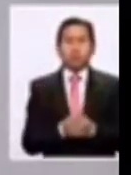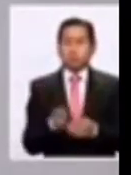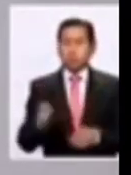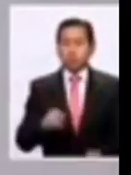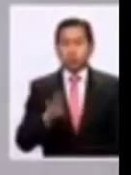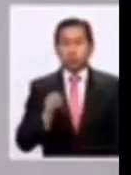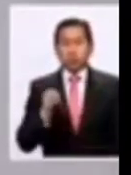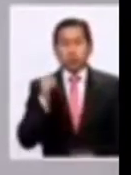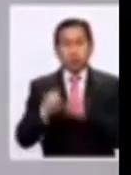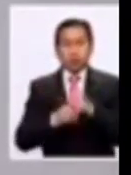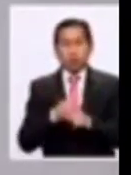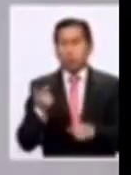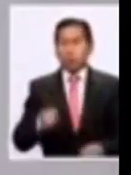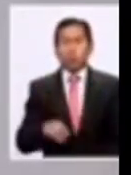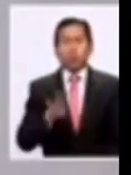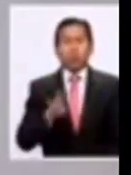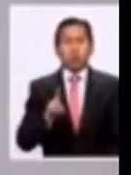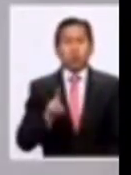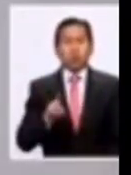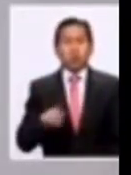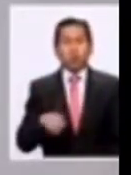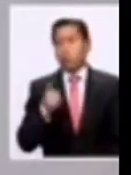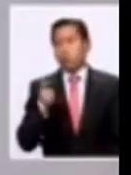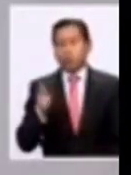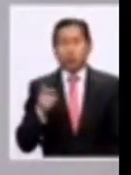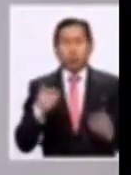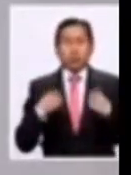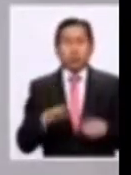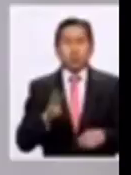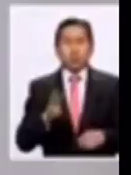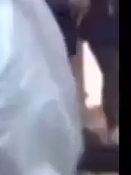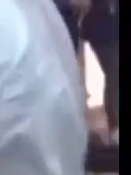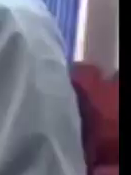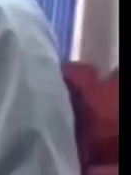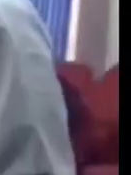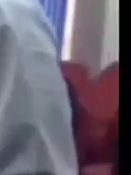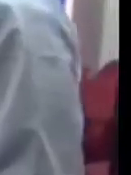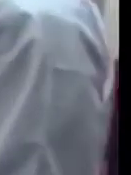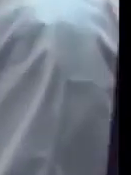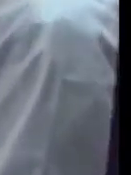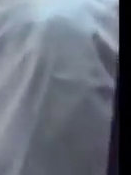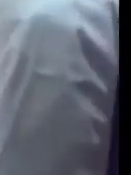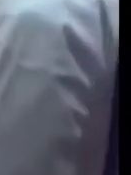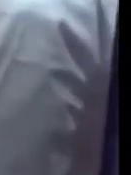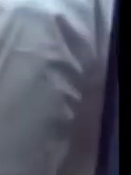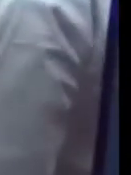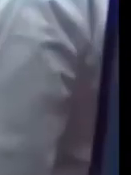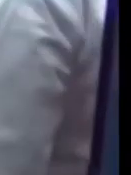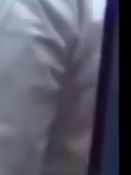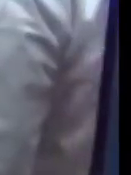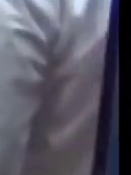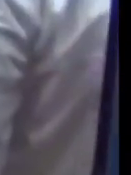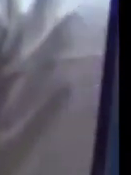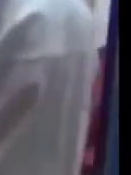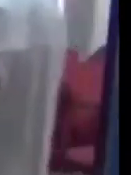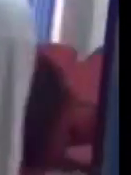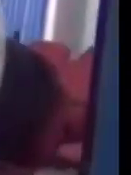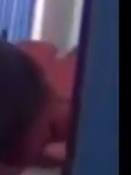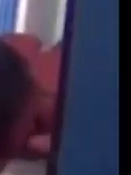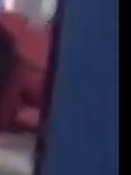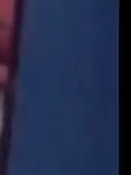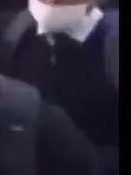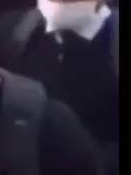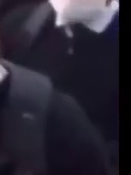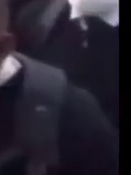40 y otro de 41 y otro de 69 años la cifra de personas fallecidas por kobe 19 son de